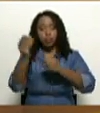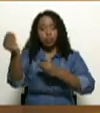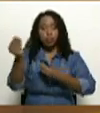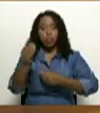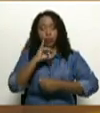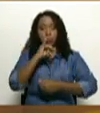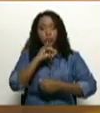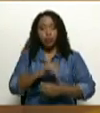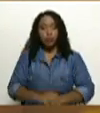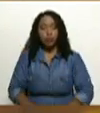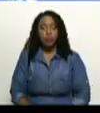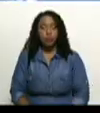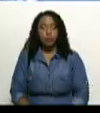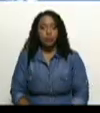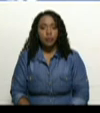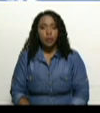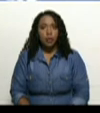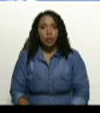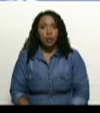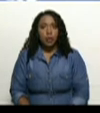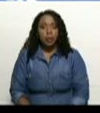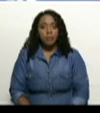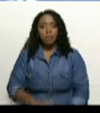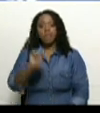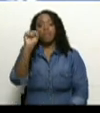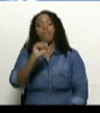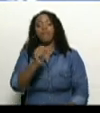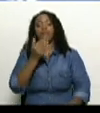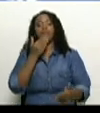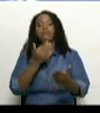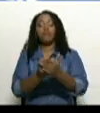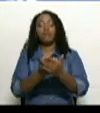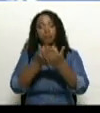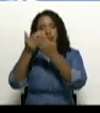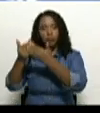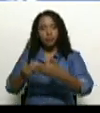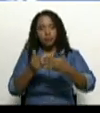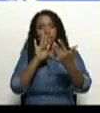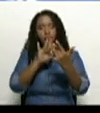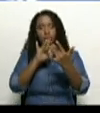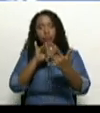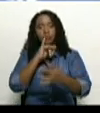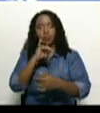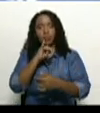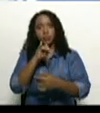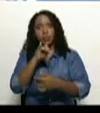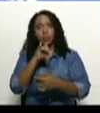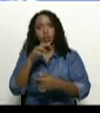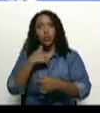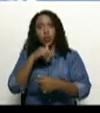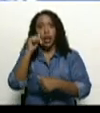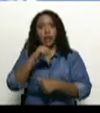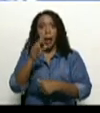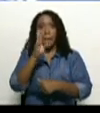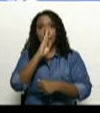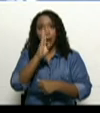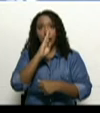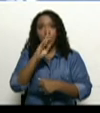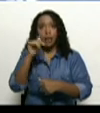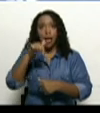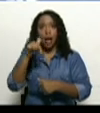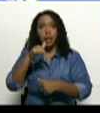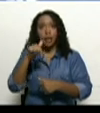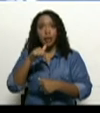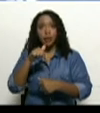detalles. Sí, gracias Estudio por este contacto informativo. Nosotros nos encontramos en Barinas, la tierra del comandante supremo